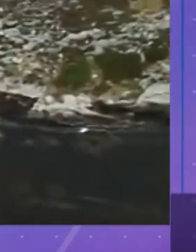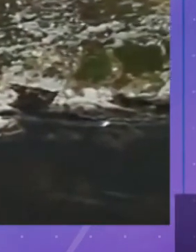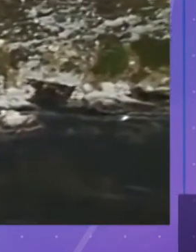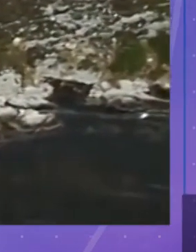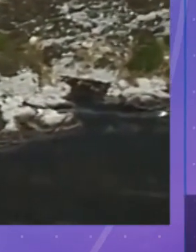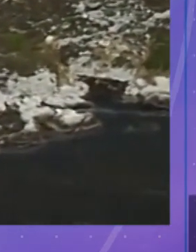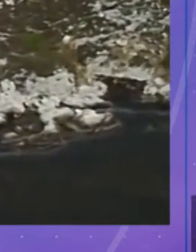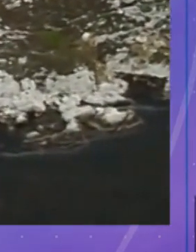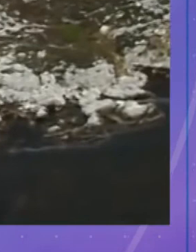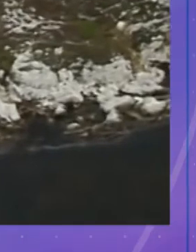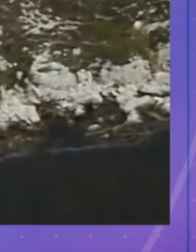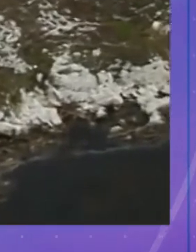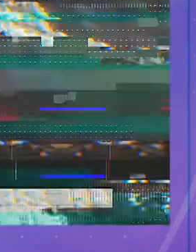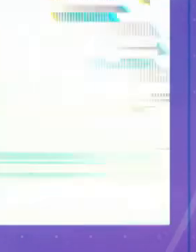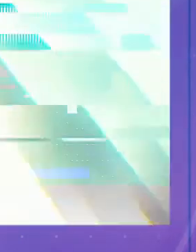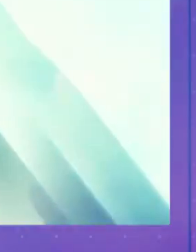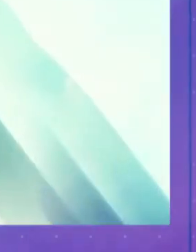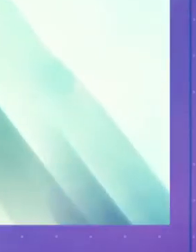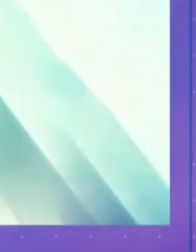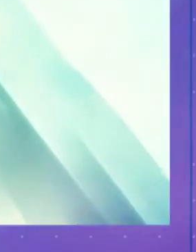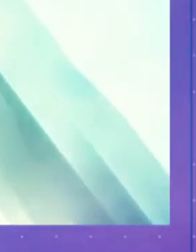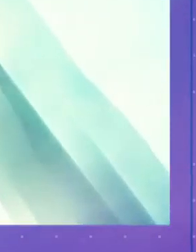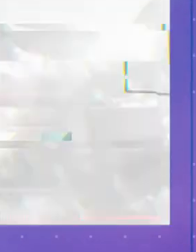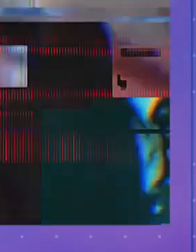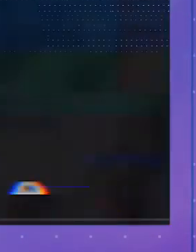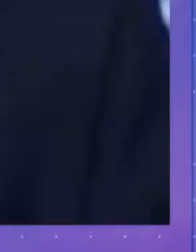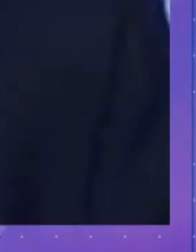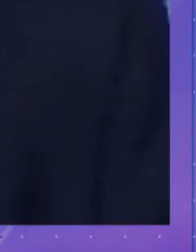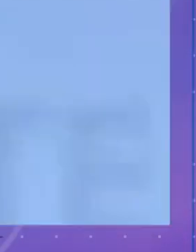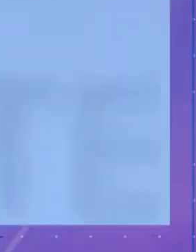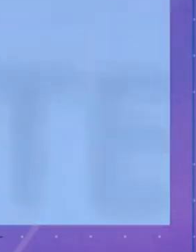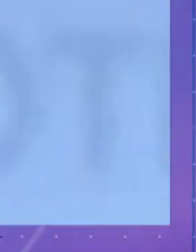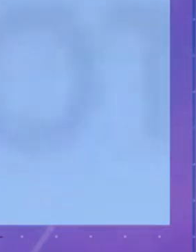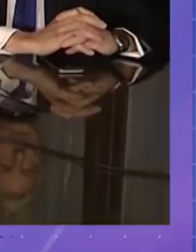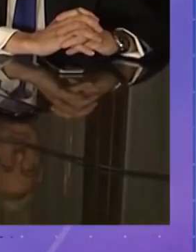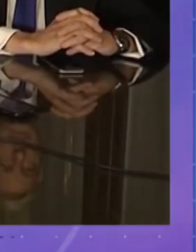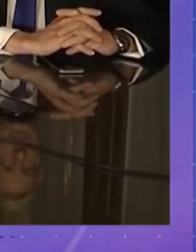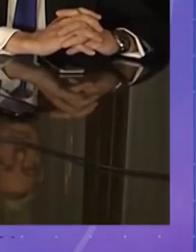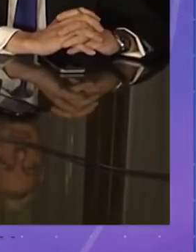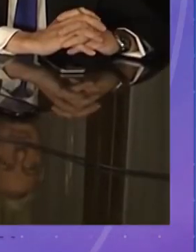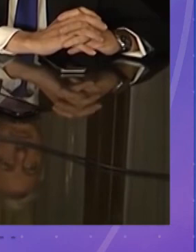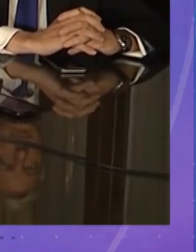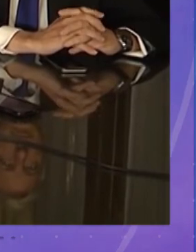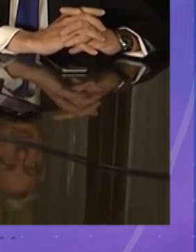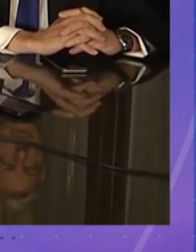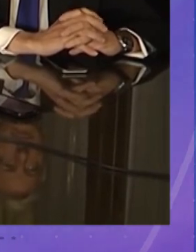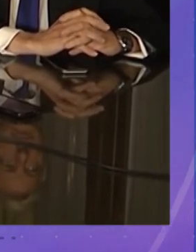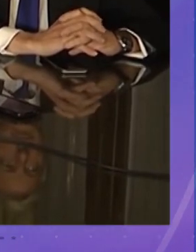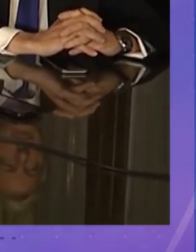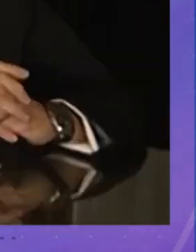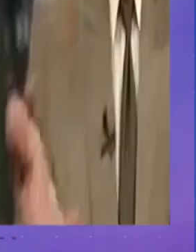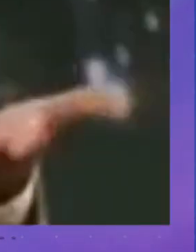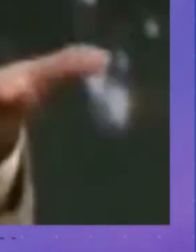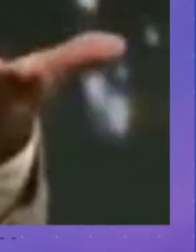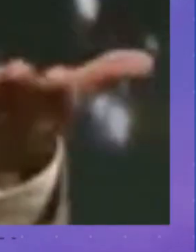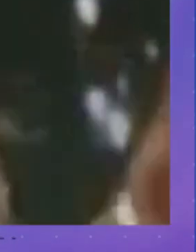¿Cómo laburan estos muchachos, ah? Año 2016. No hubo cumbre de presidentes, solo se reunieron los cancilleres en